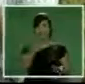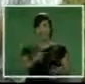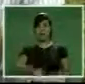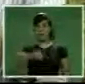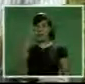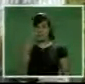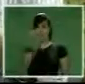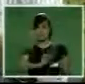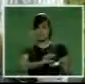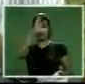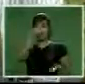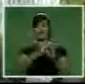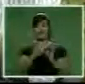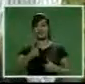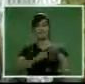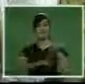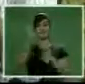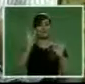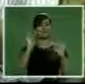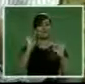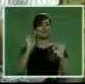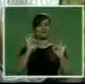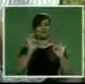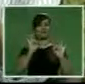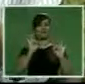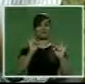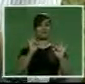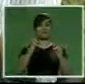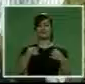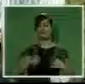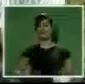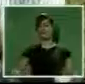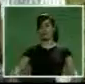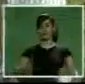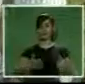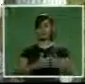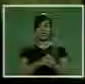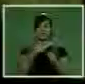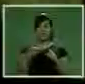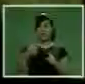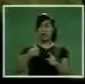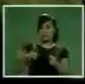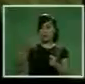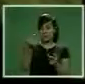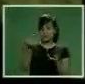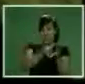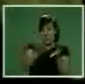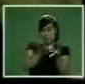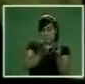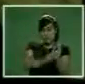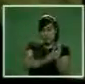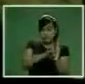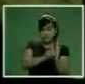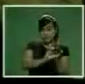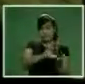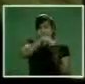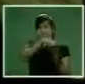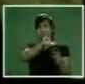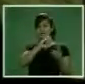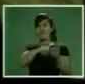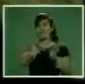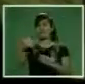más acumule, más exitoso. Ahora, mientras más acumule, va a haber menos para el resto. Pero al tóbulo, y eso genera, fíjate, la